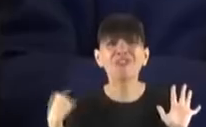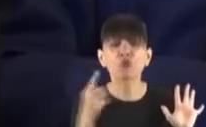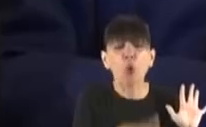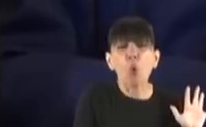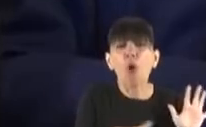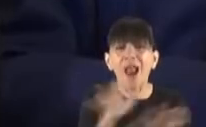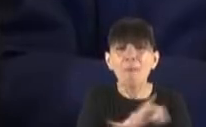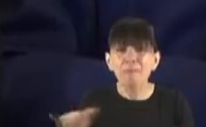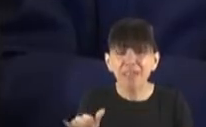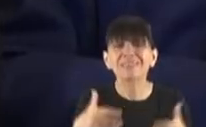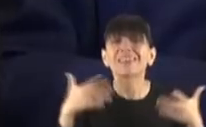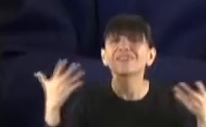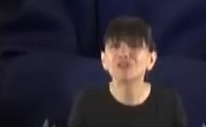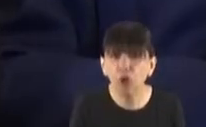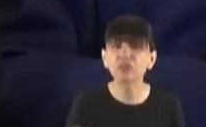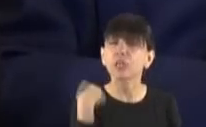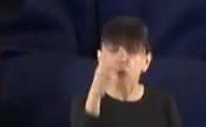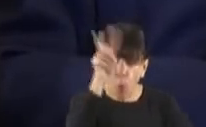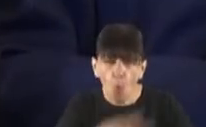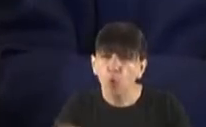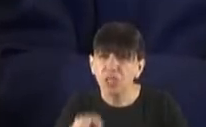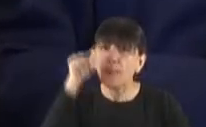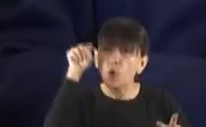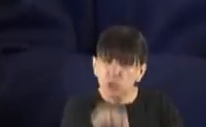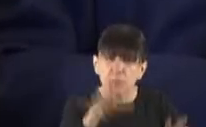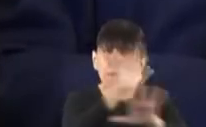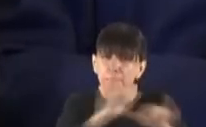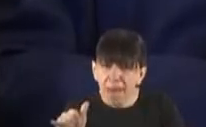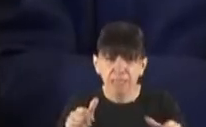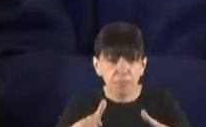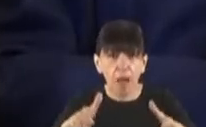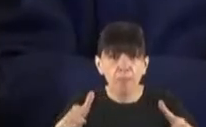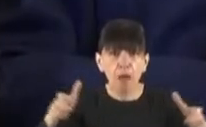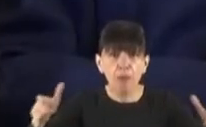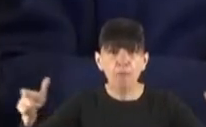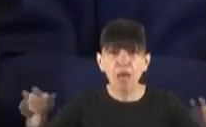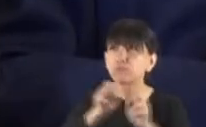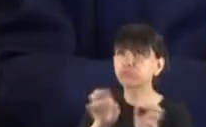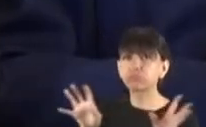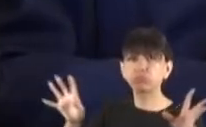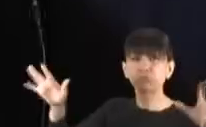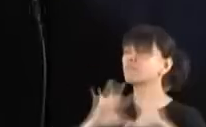que profundizar esa lógica y hacer que esa lógica se imponga en todo el mundo.